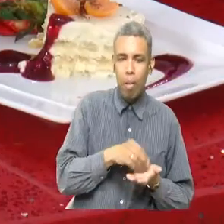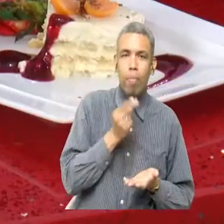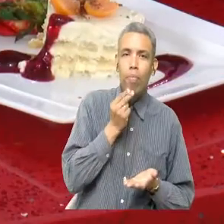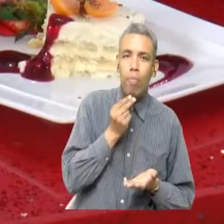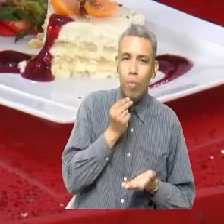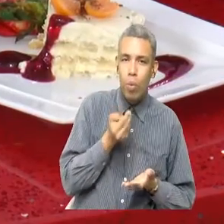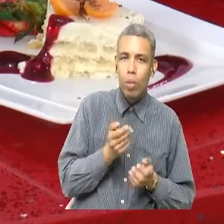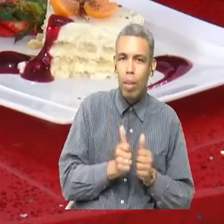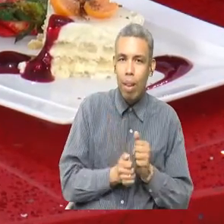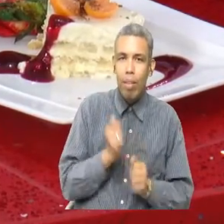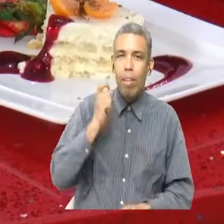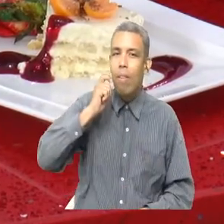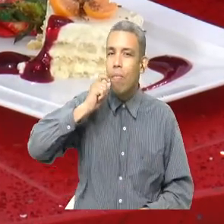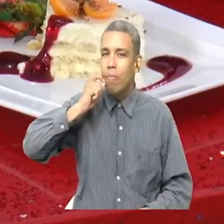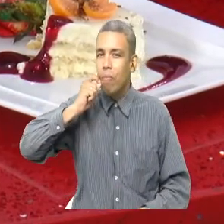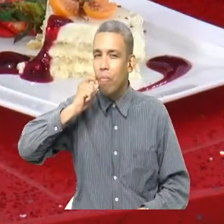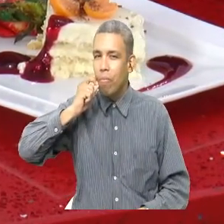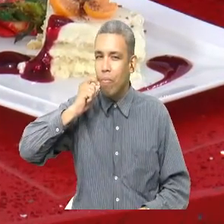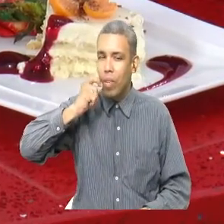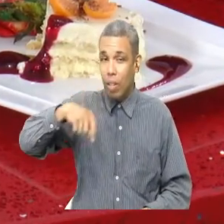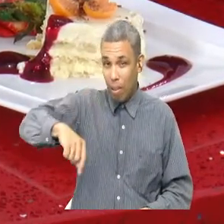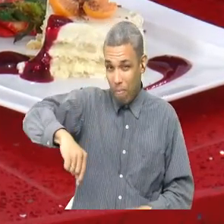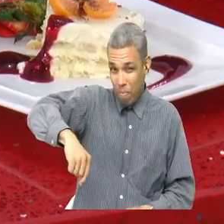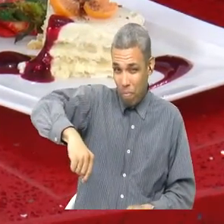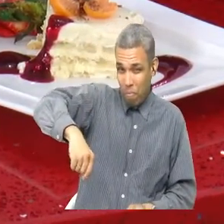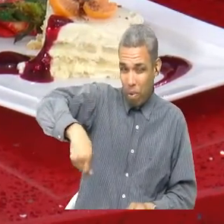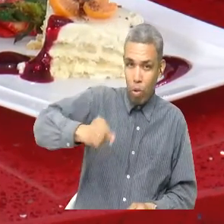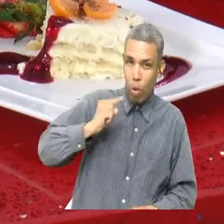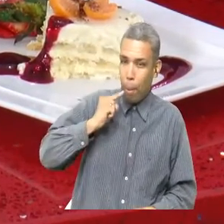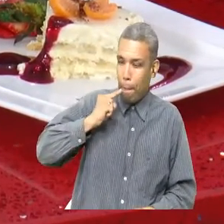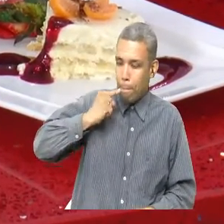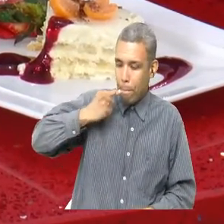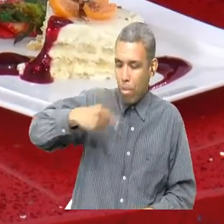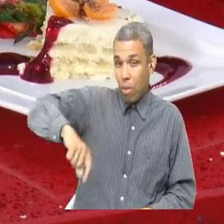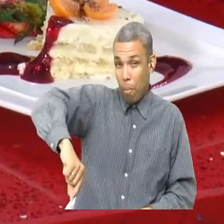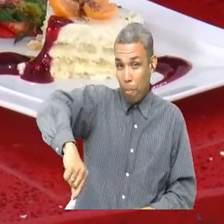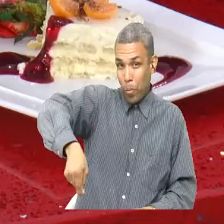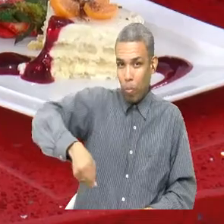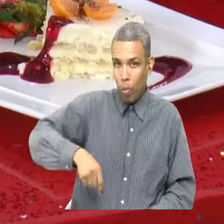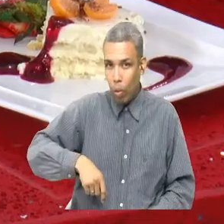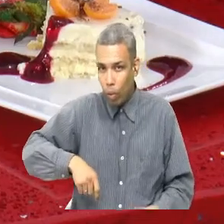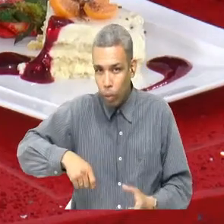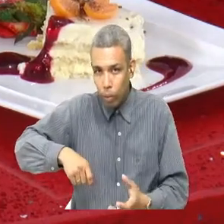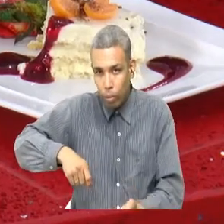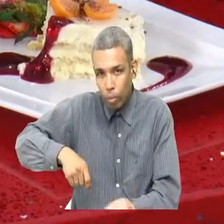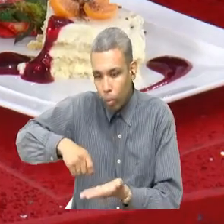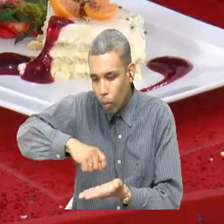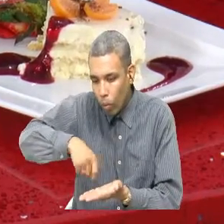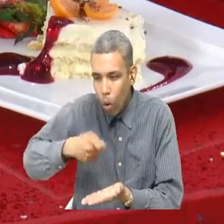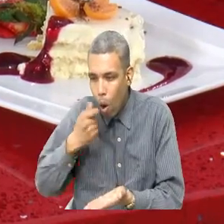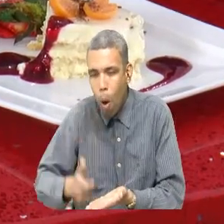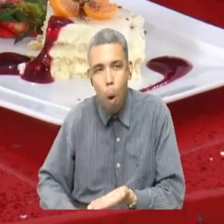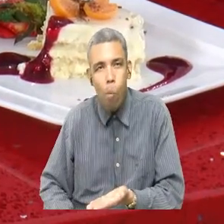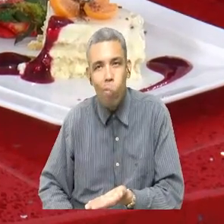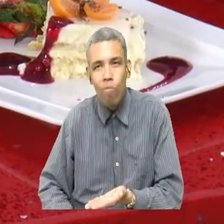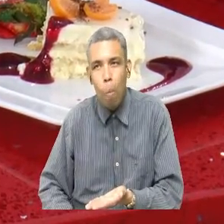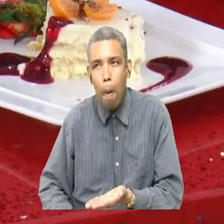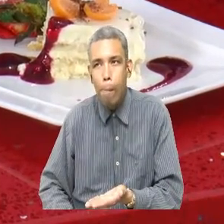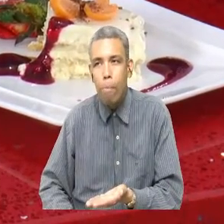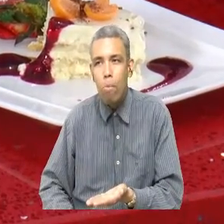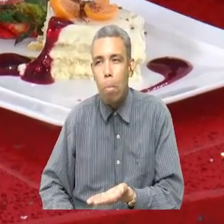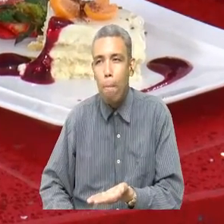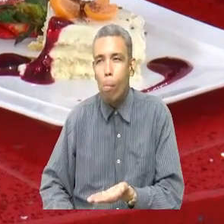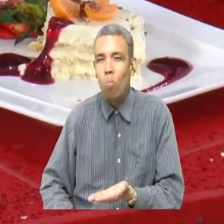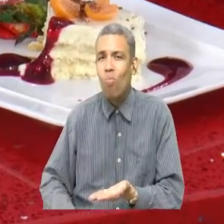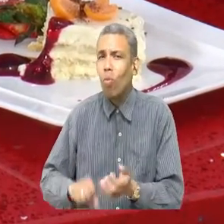bien nutritivo, bien rico, que se ve bien delicioso. Dulce, ácido a la vez, y recuerden, la decoración como lo deseen, con ralladura de